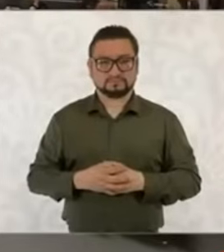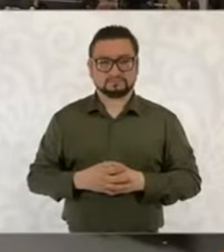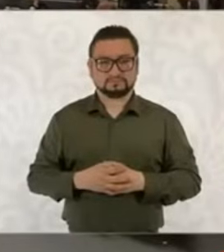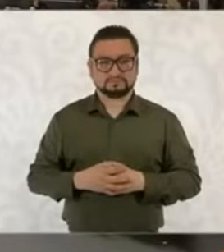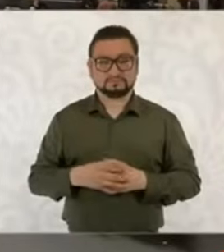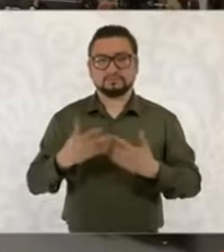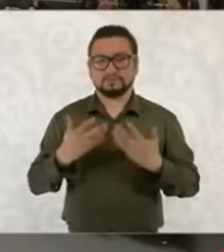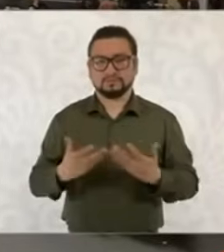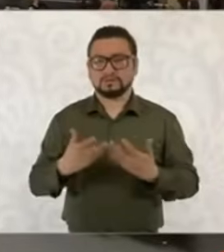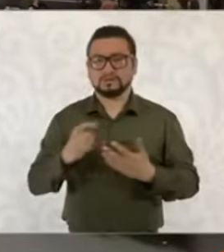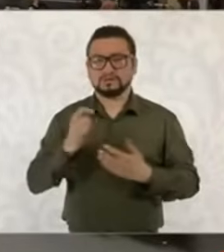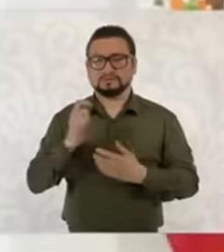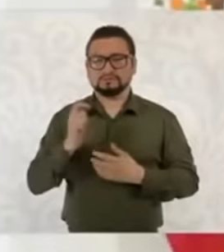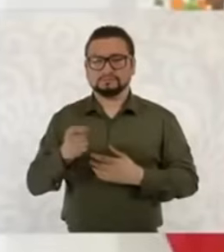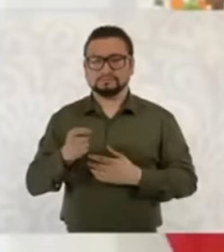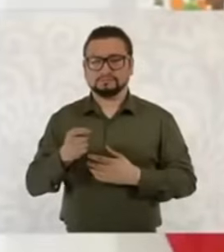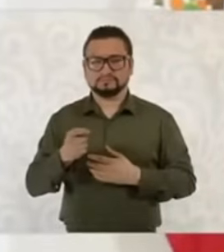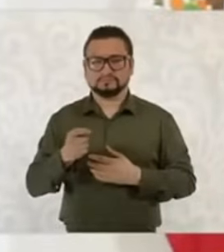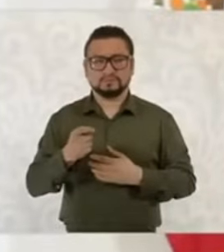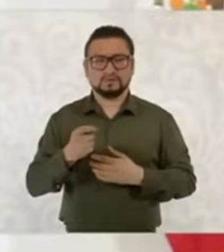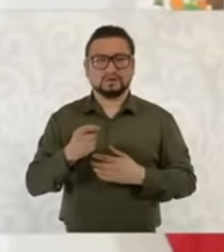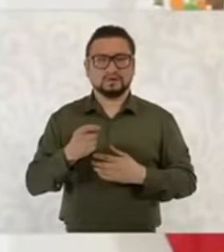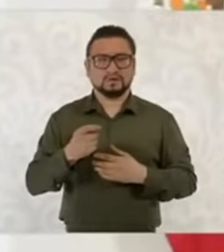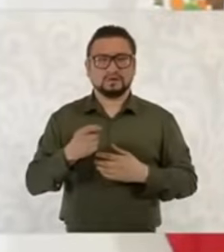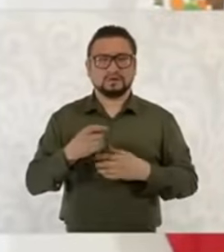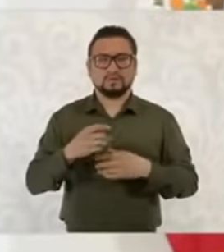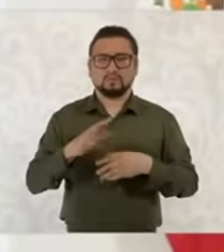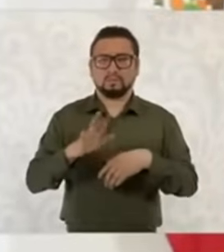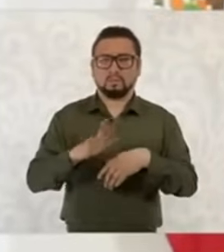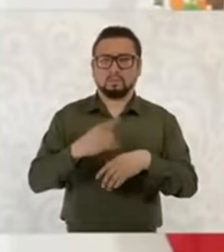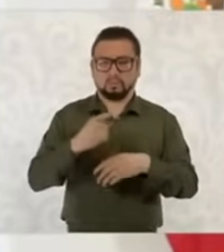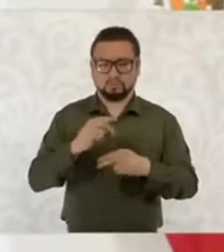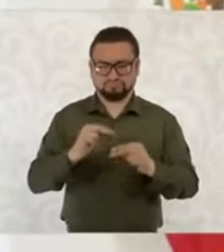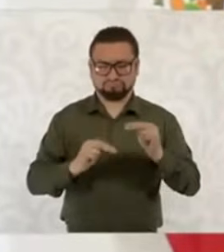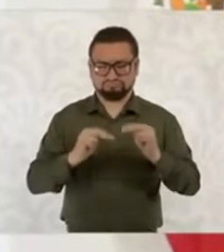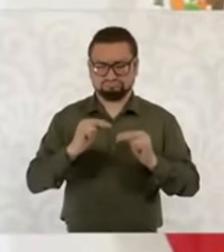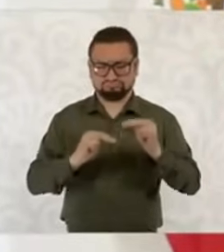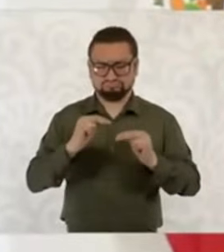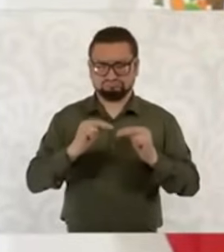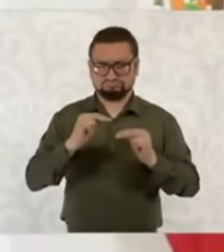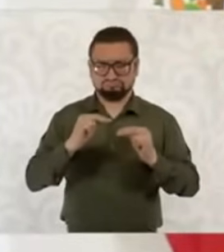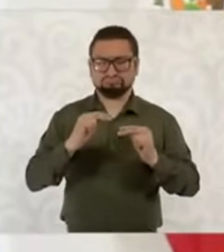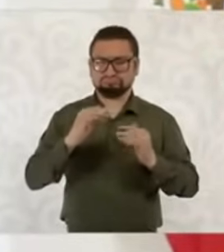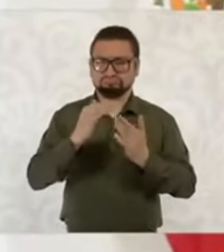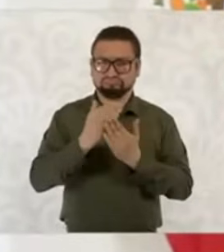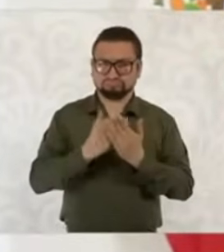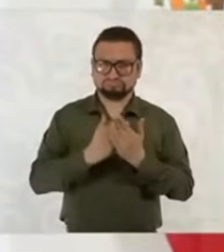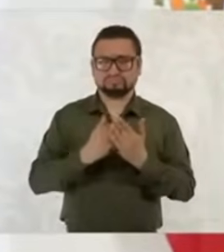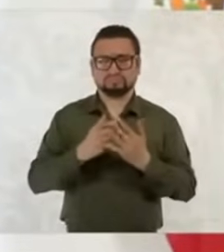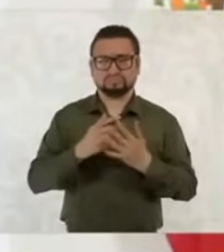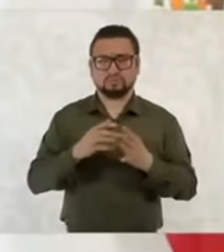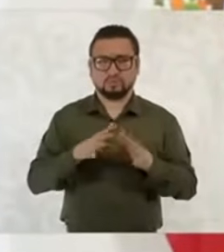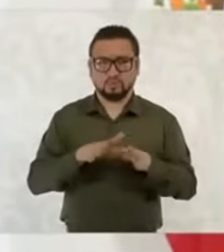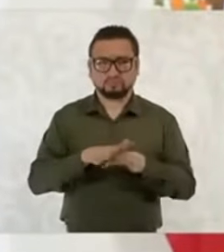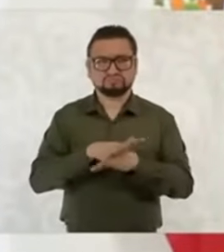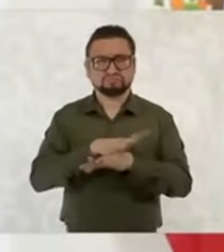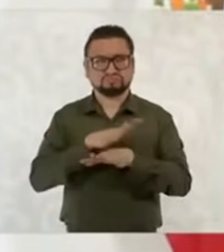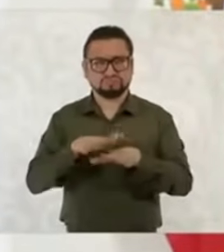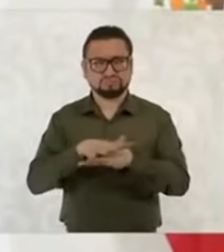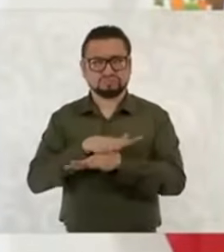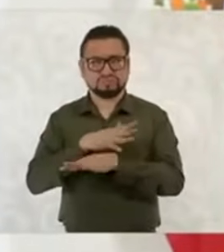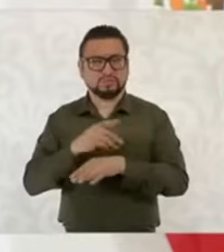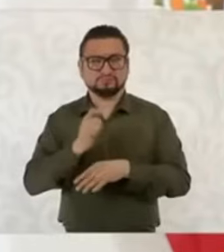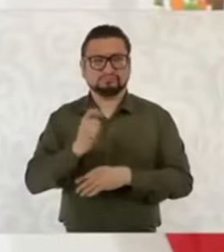¿Cuál es uno de los factores detrás de esta gradualidad en la convergencia